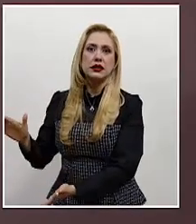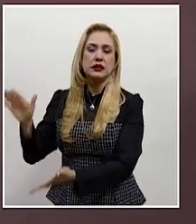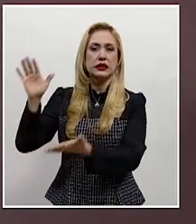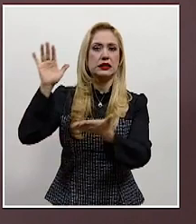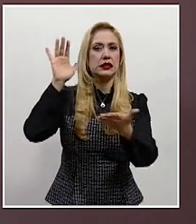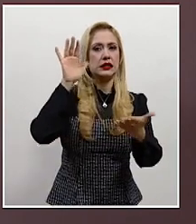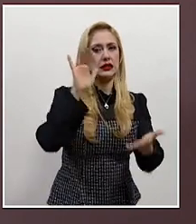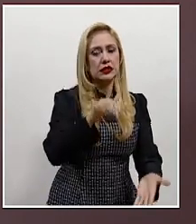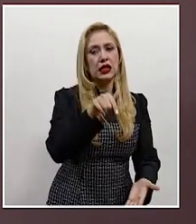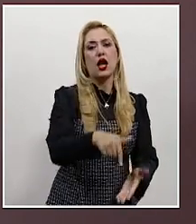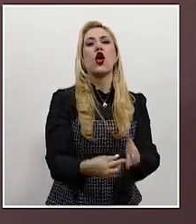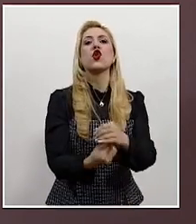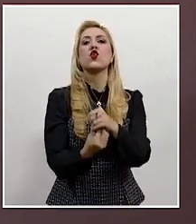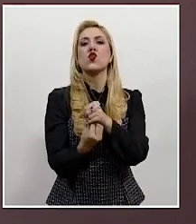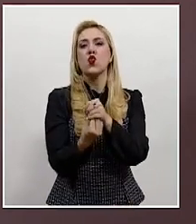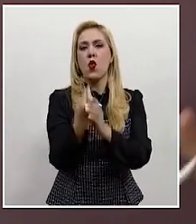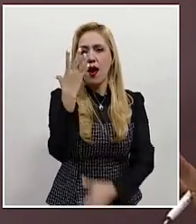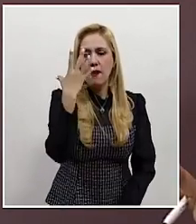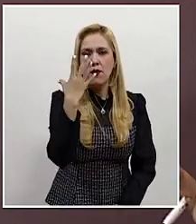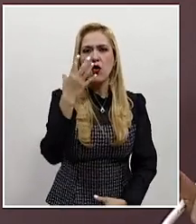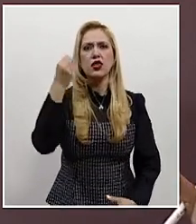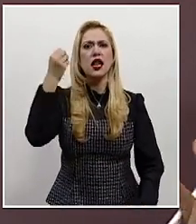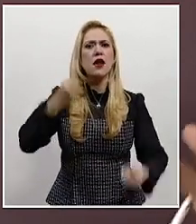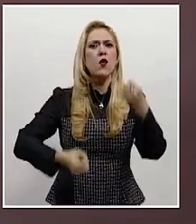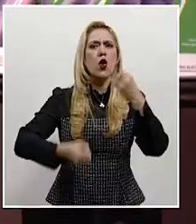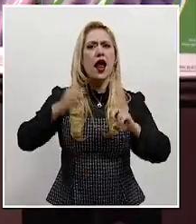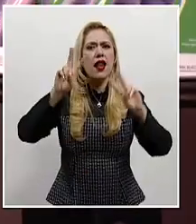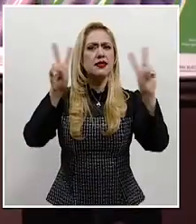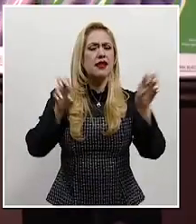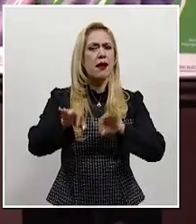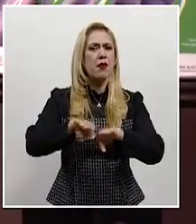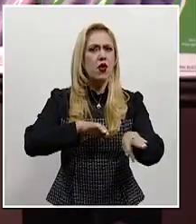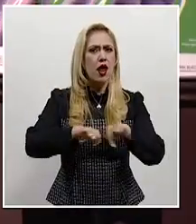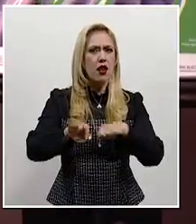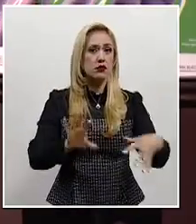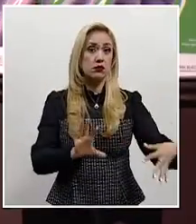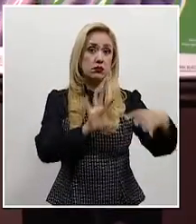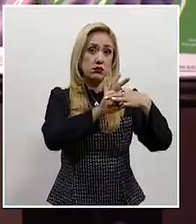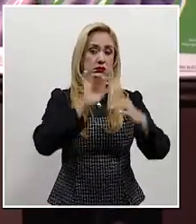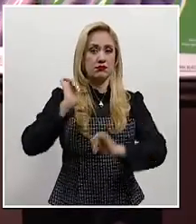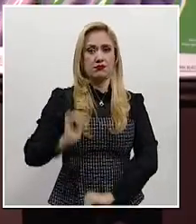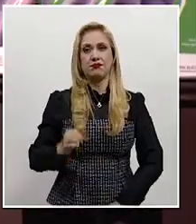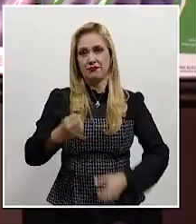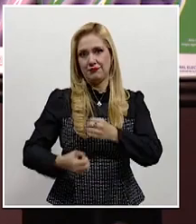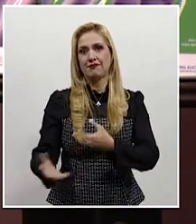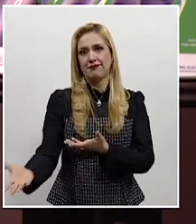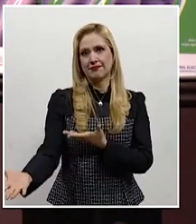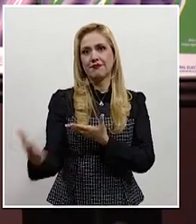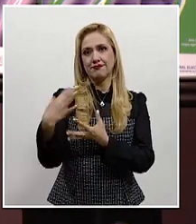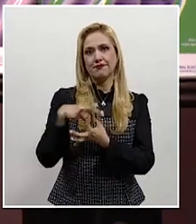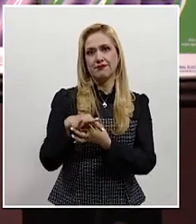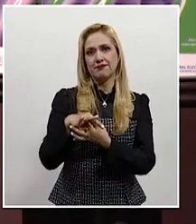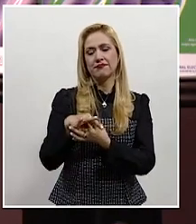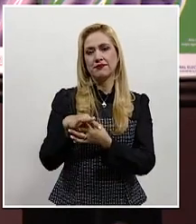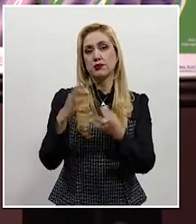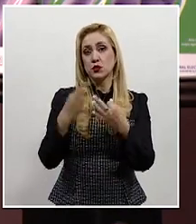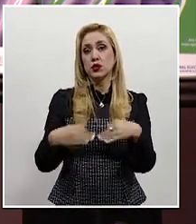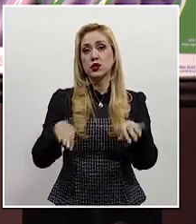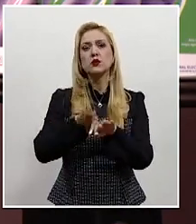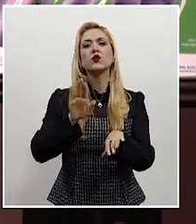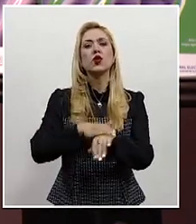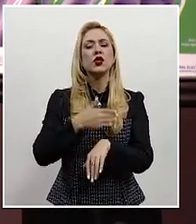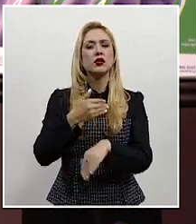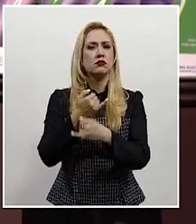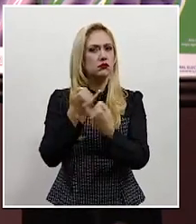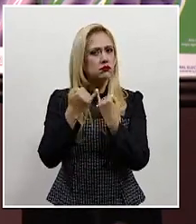los centros de conciliación y los tribunales laborales que ahora dependen del Poder Judicial y que es muy importante porque les dan